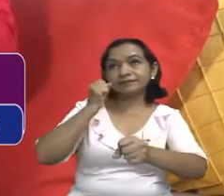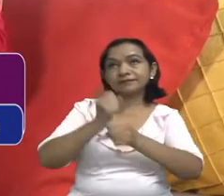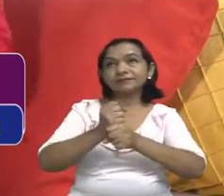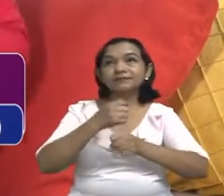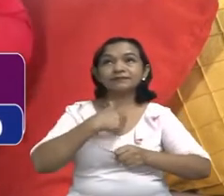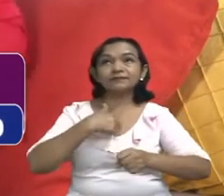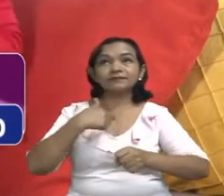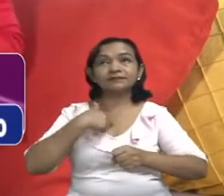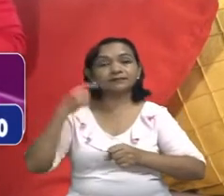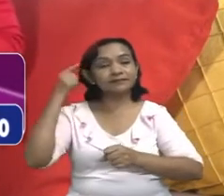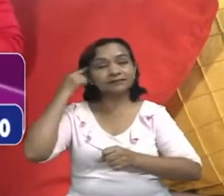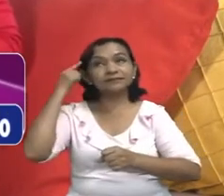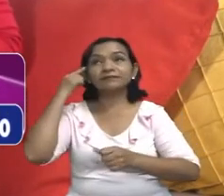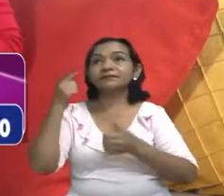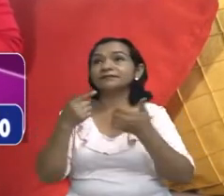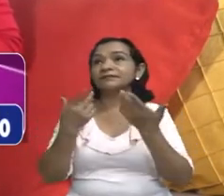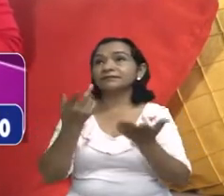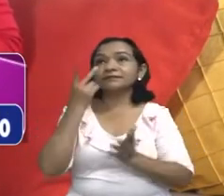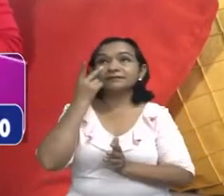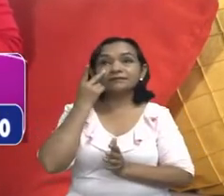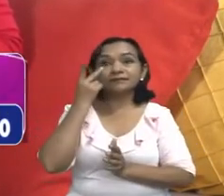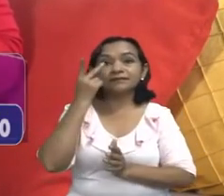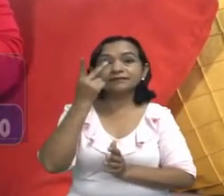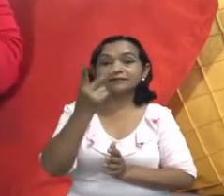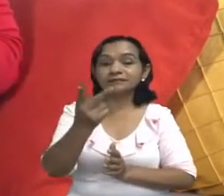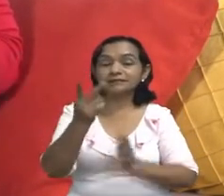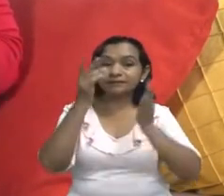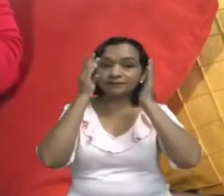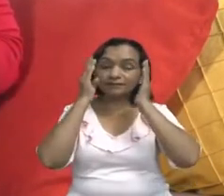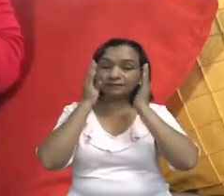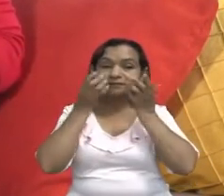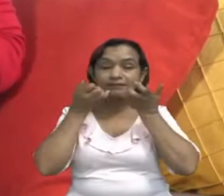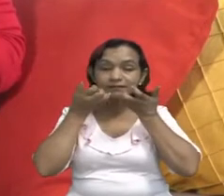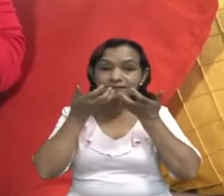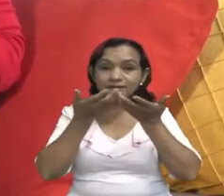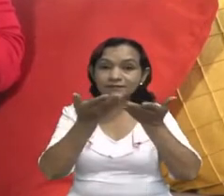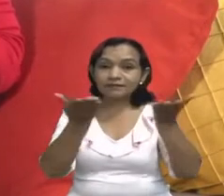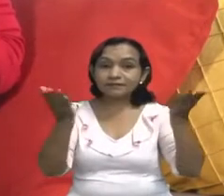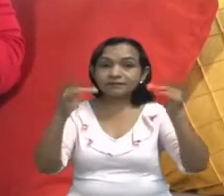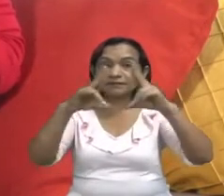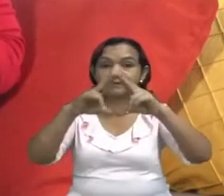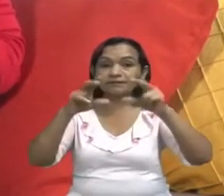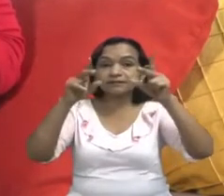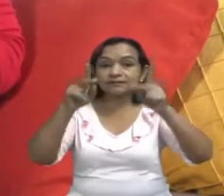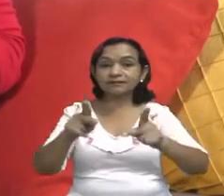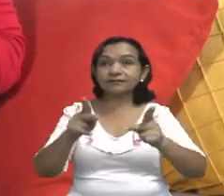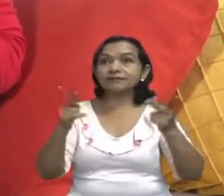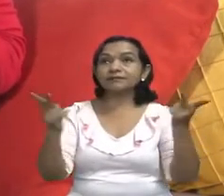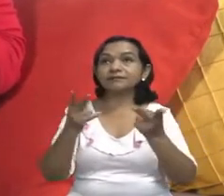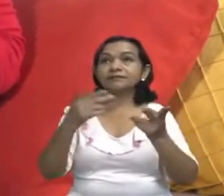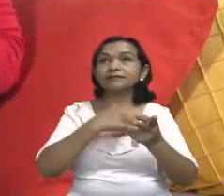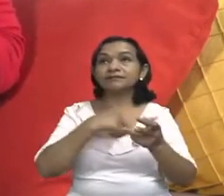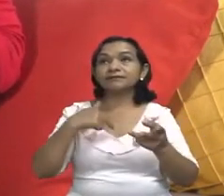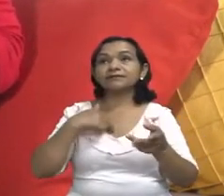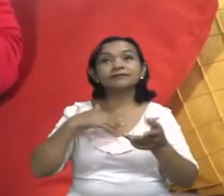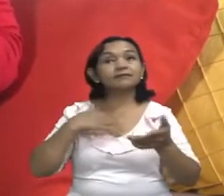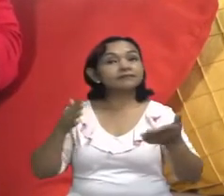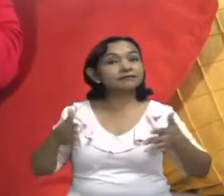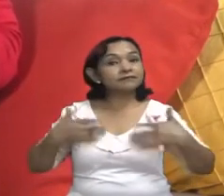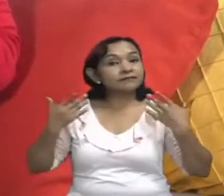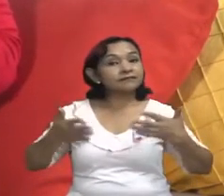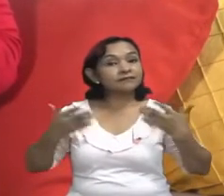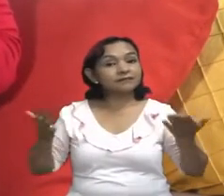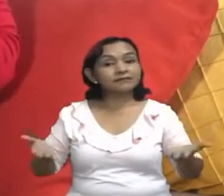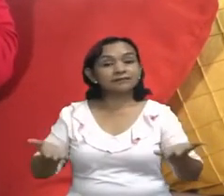ese, precisamente claro, esa visión de servir a los nicaragüenses es lo que nos ha motivado, porque a lo largo